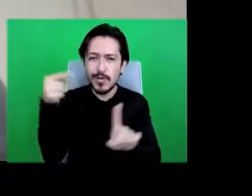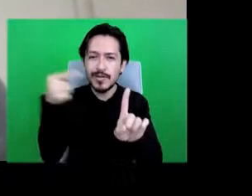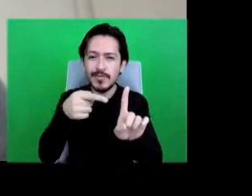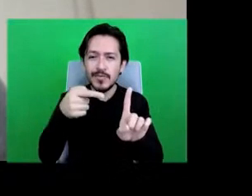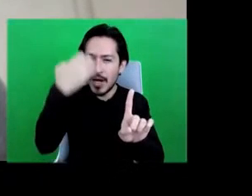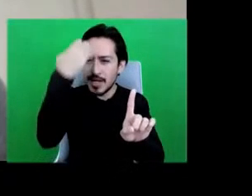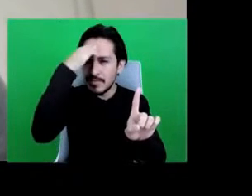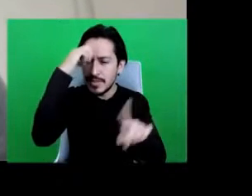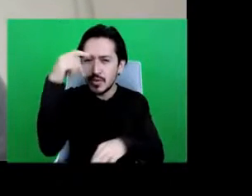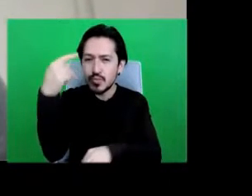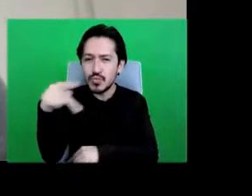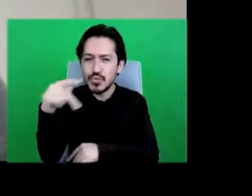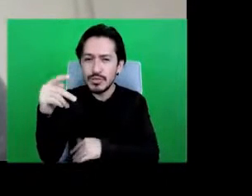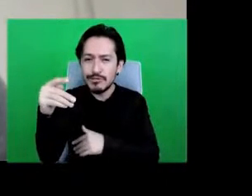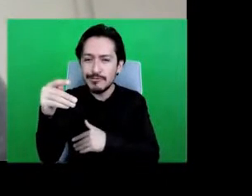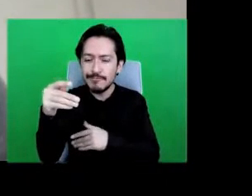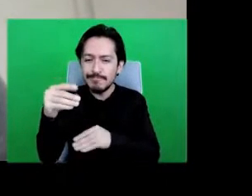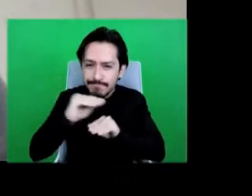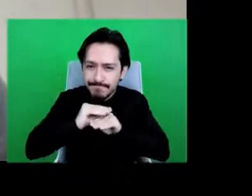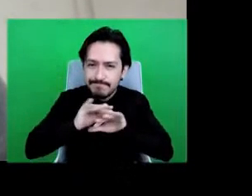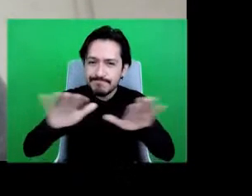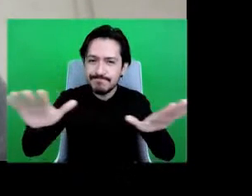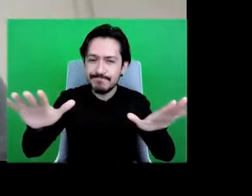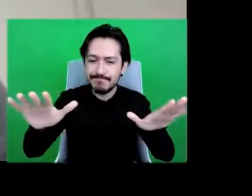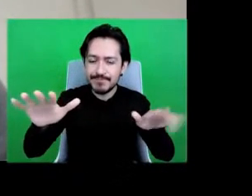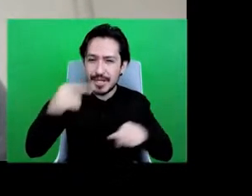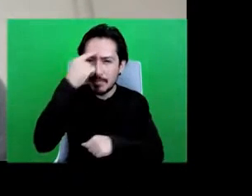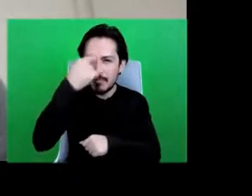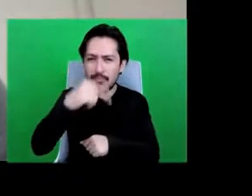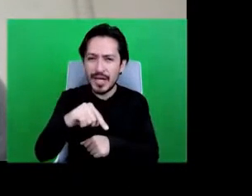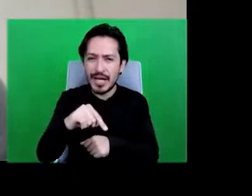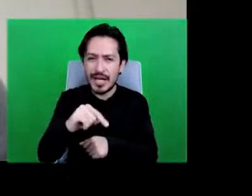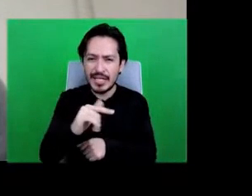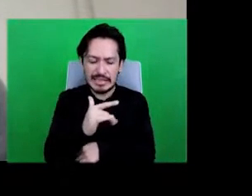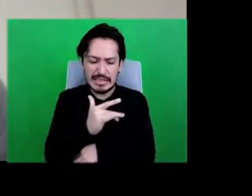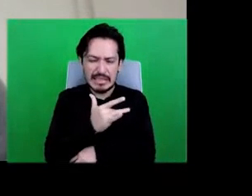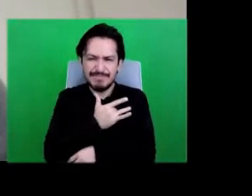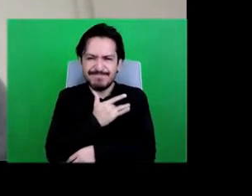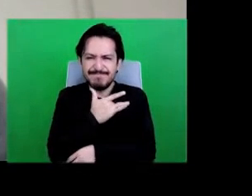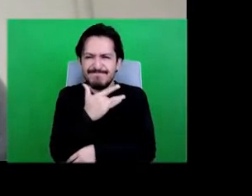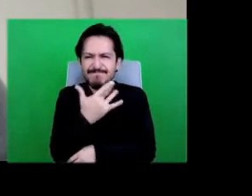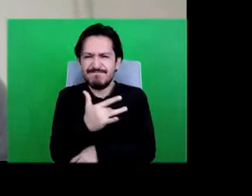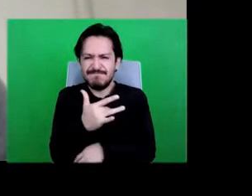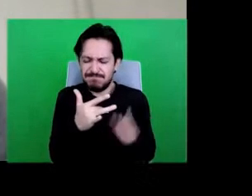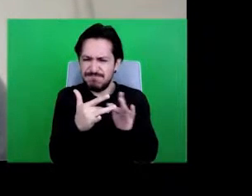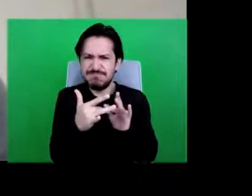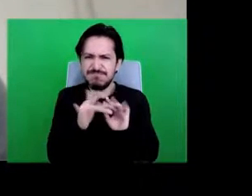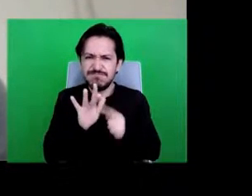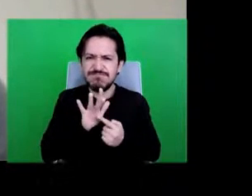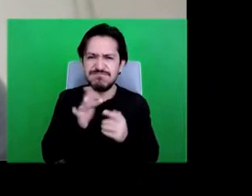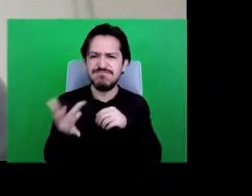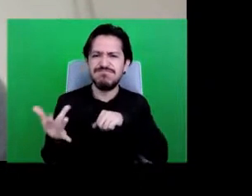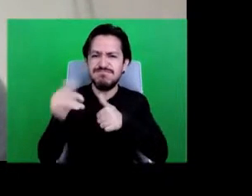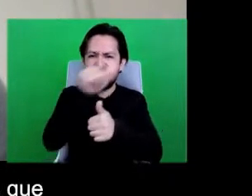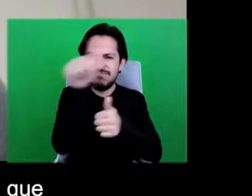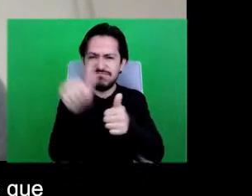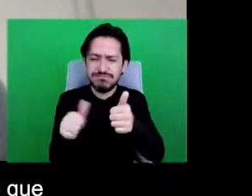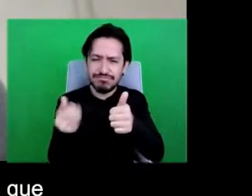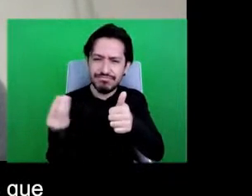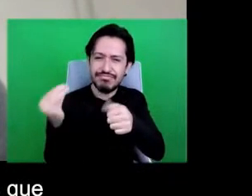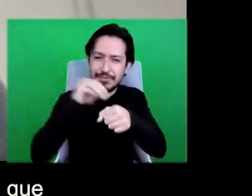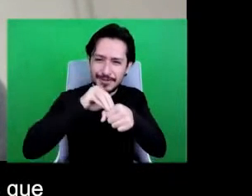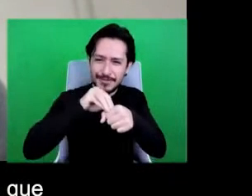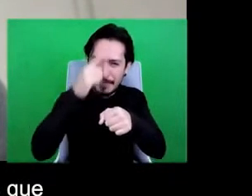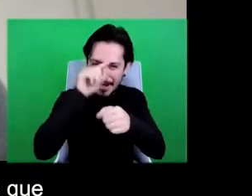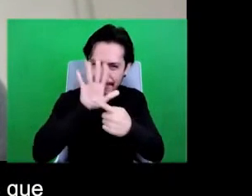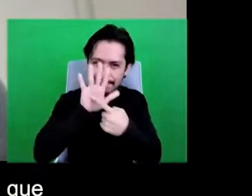y proporcionar un entorno seguro para liberar el dolor, utilizando el arte como una herramienta de catarsis. Su objetivo es